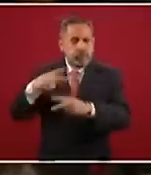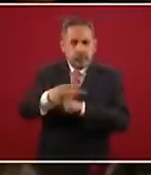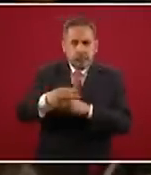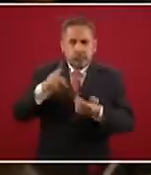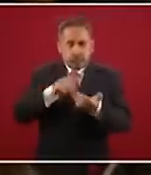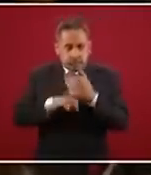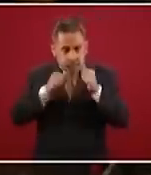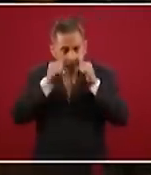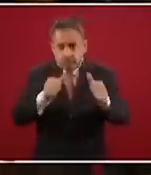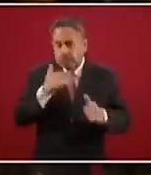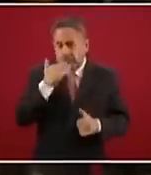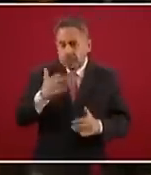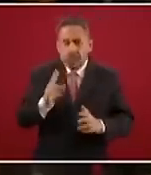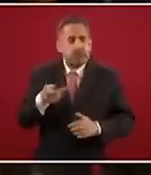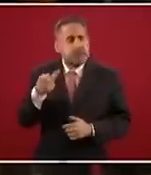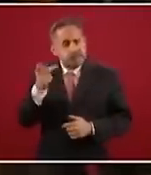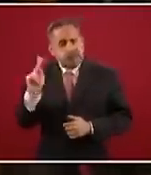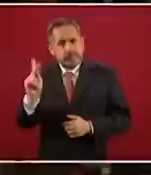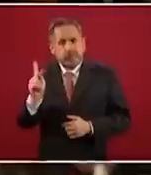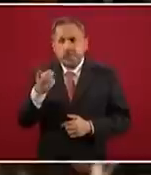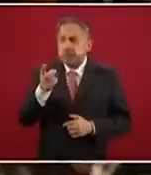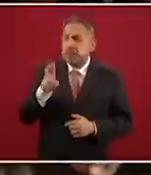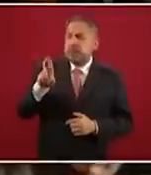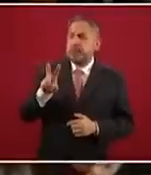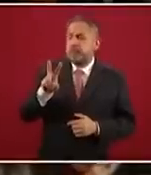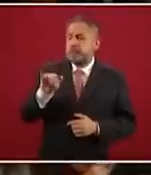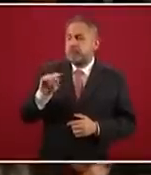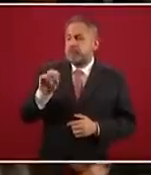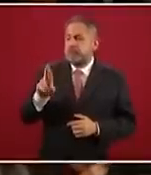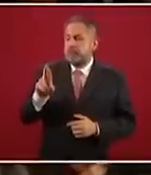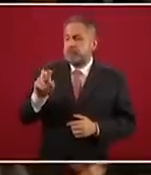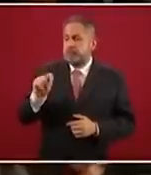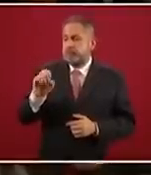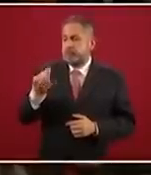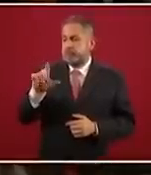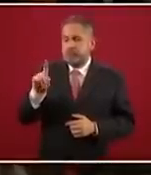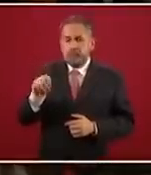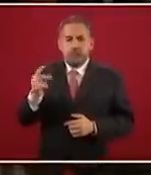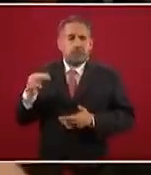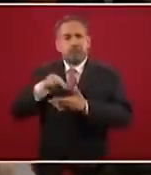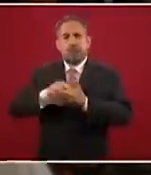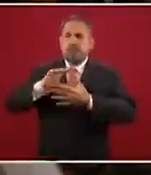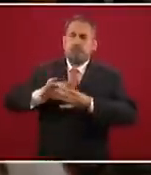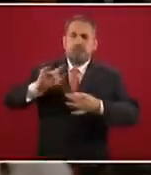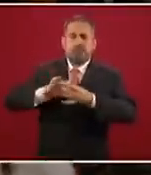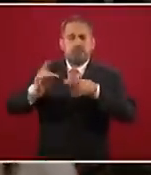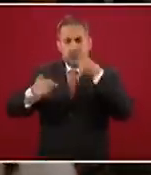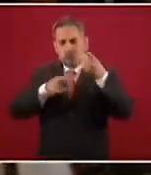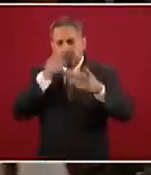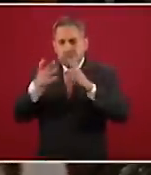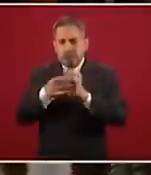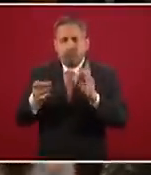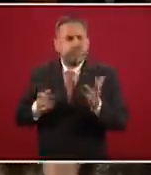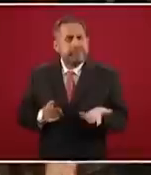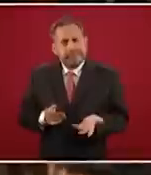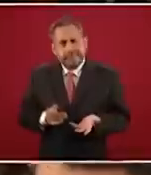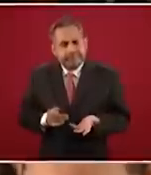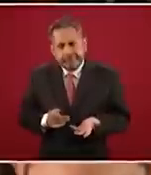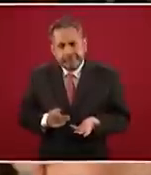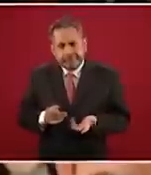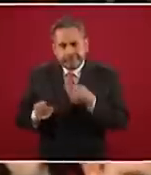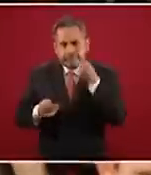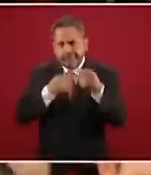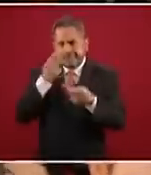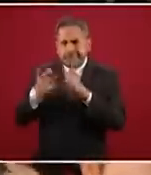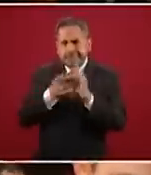porque fueron atendidos, pero el doctor Víctor Toledo hizo aquí algunas declaraciones, las cuales